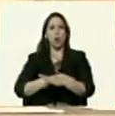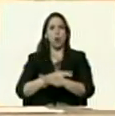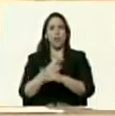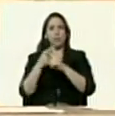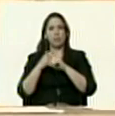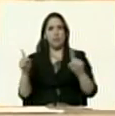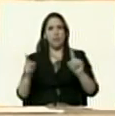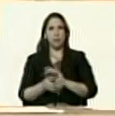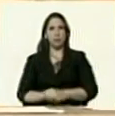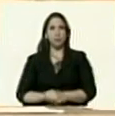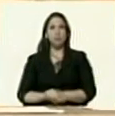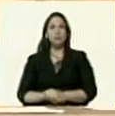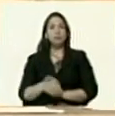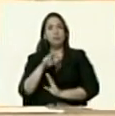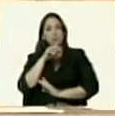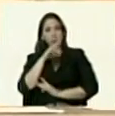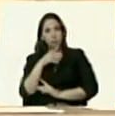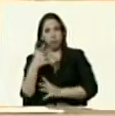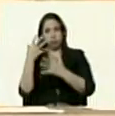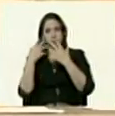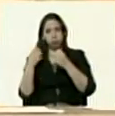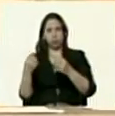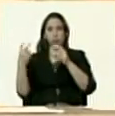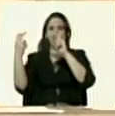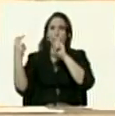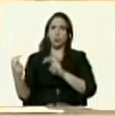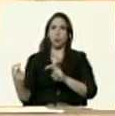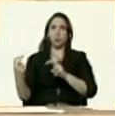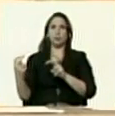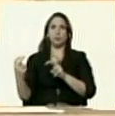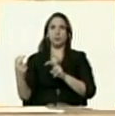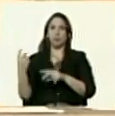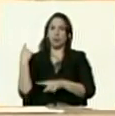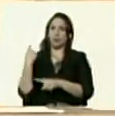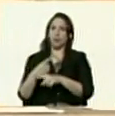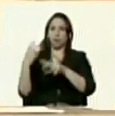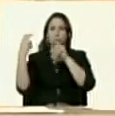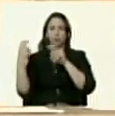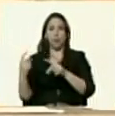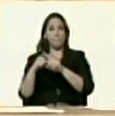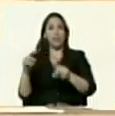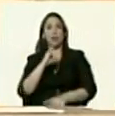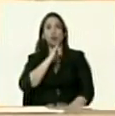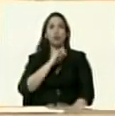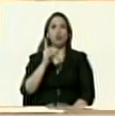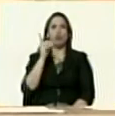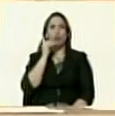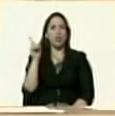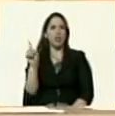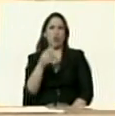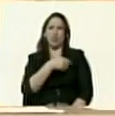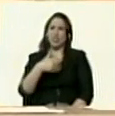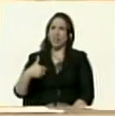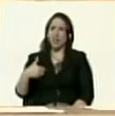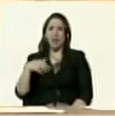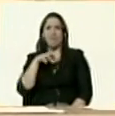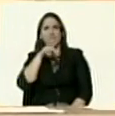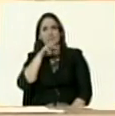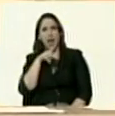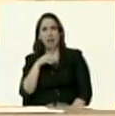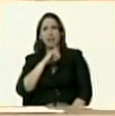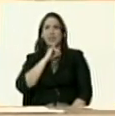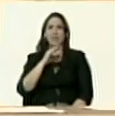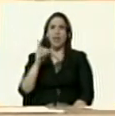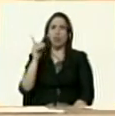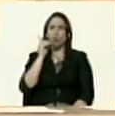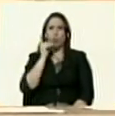diferencias y hablarnos. Mínimo hablarnos, pero es que Duque no quiere ni hablar. Duque quiere